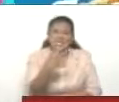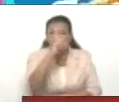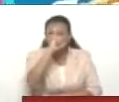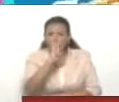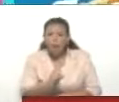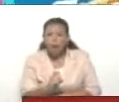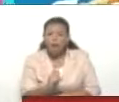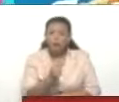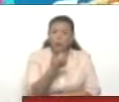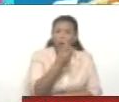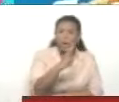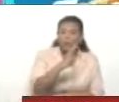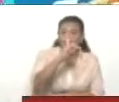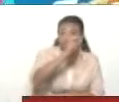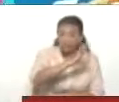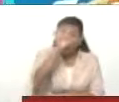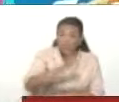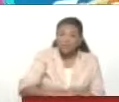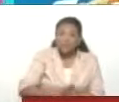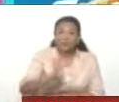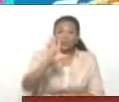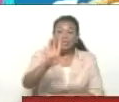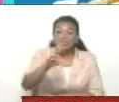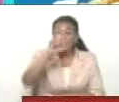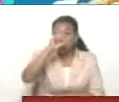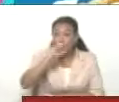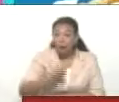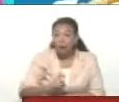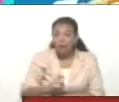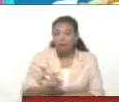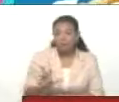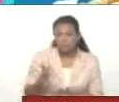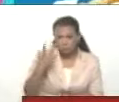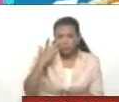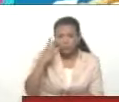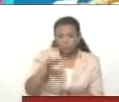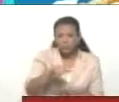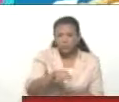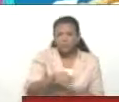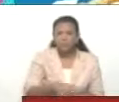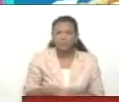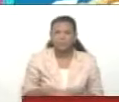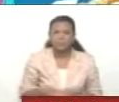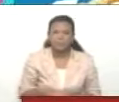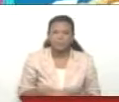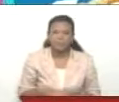el 14%, aquí sí le pusieron, Ernesto. No te alcanzó el tiempo, pero aquí sí.